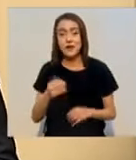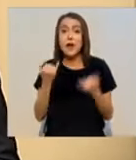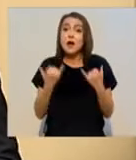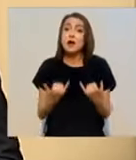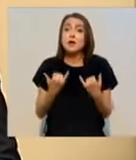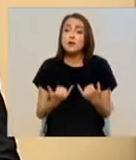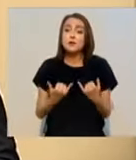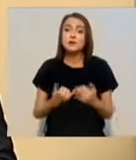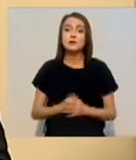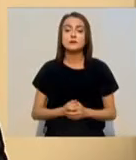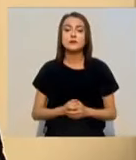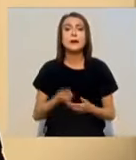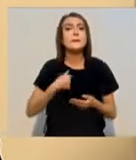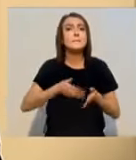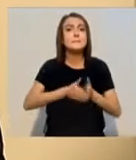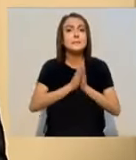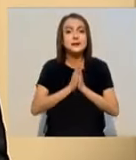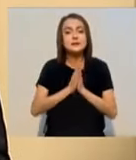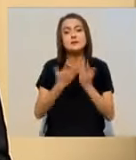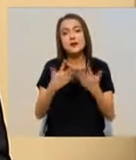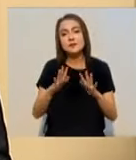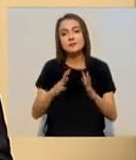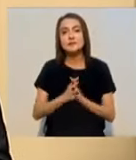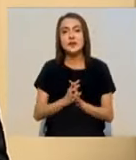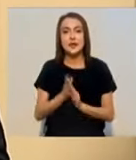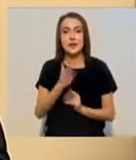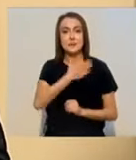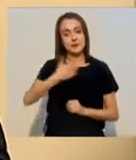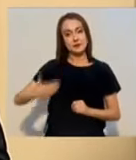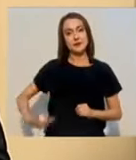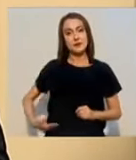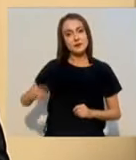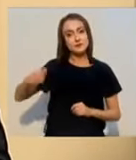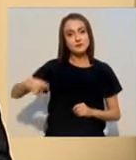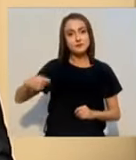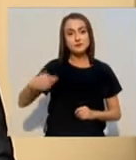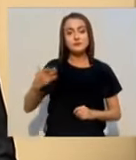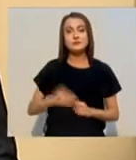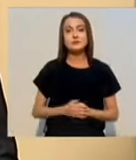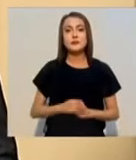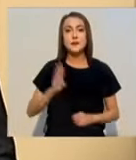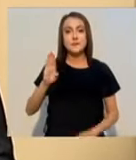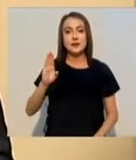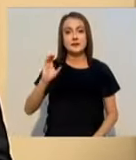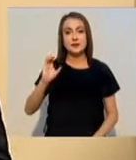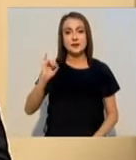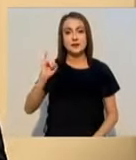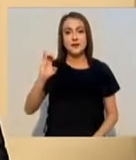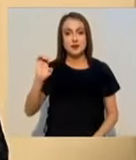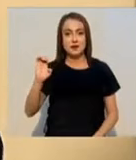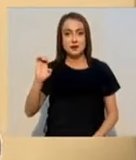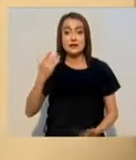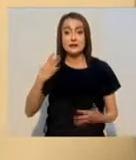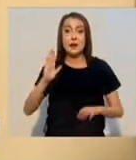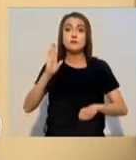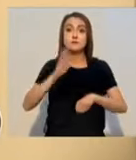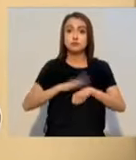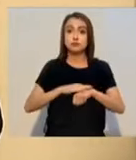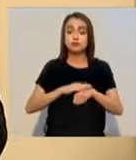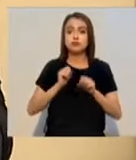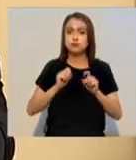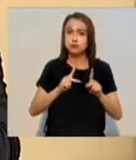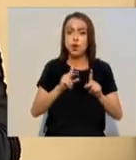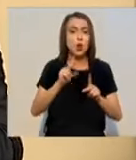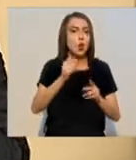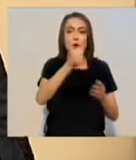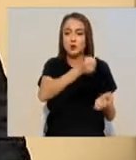esta ocasión, y a solicitud expresa del presidente de la República, el BCIE autorizó una cooperación